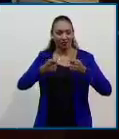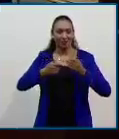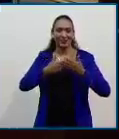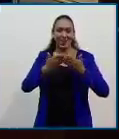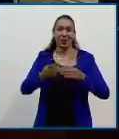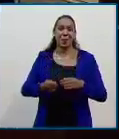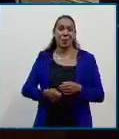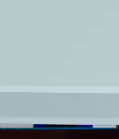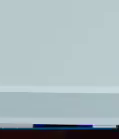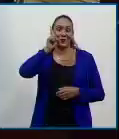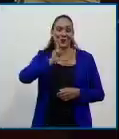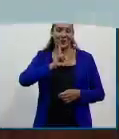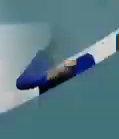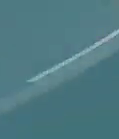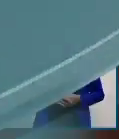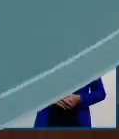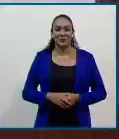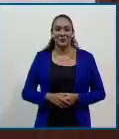país.